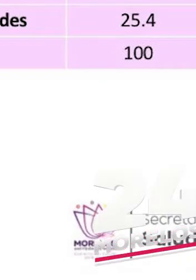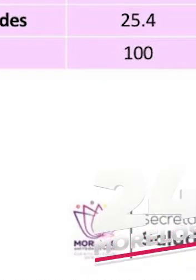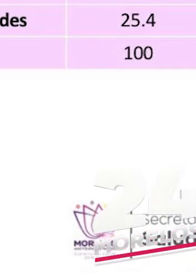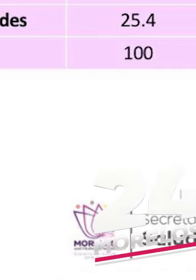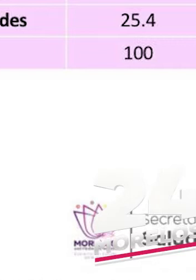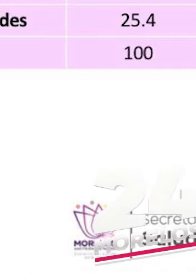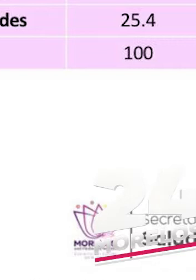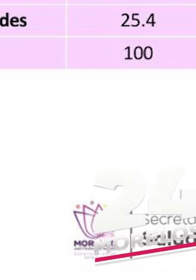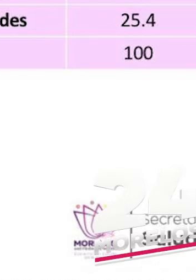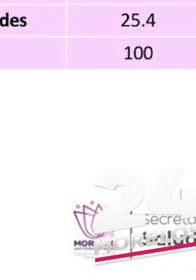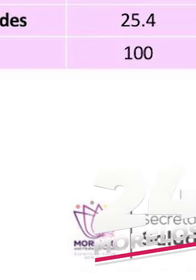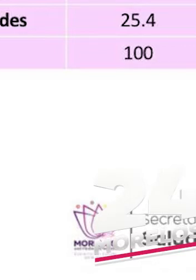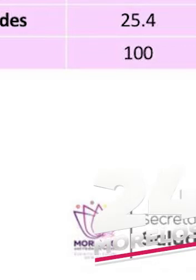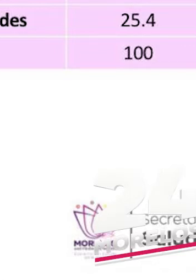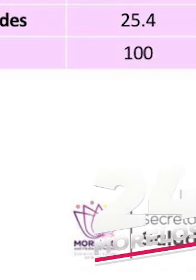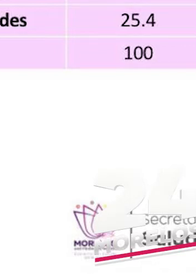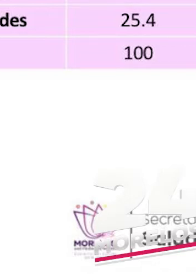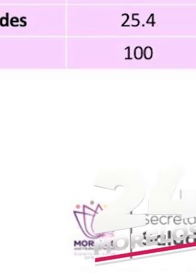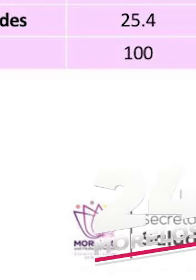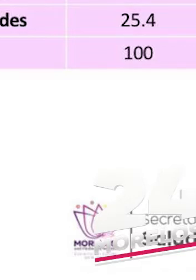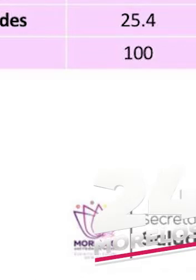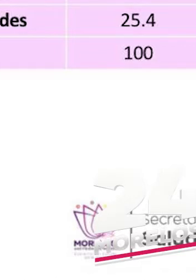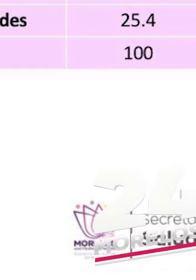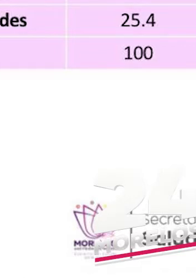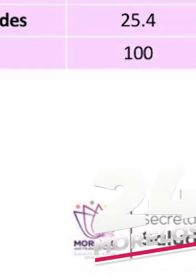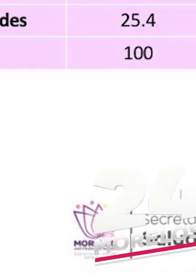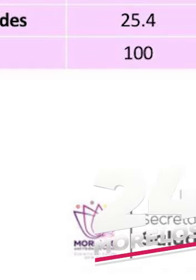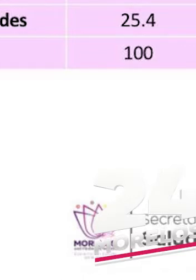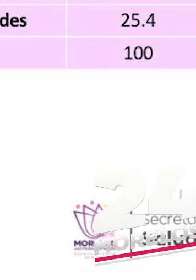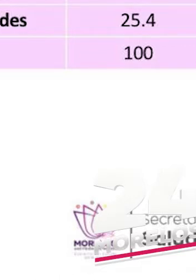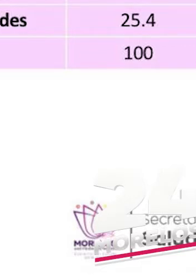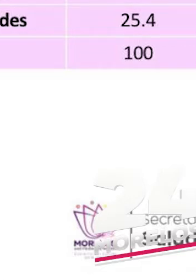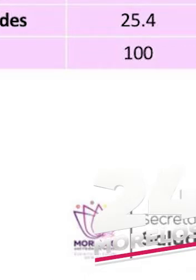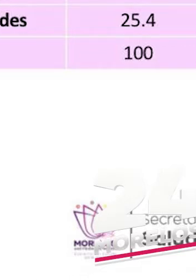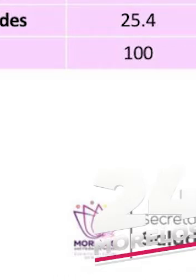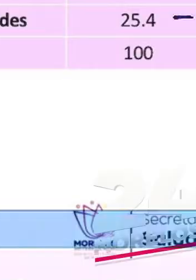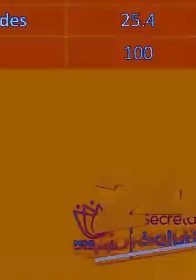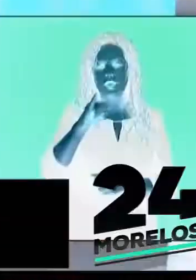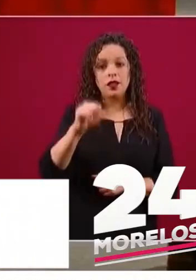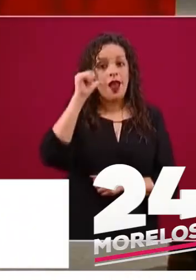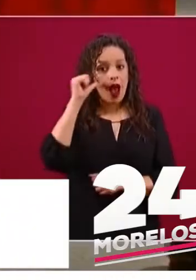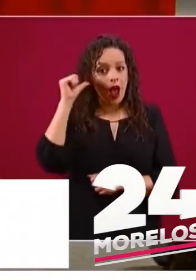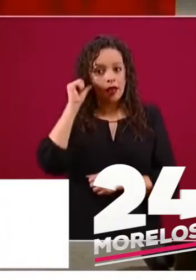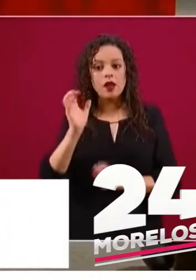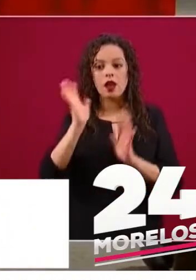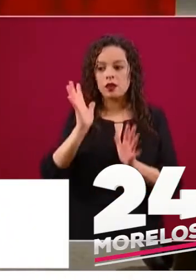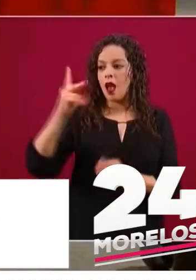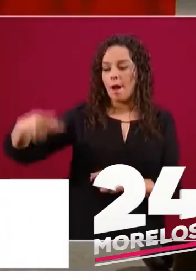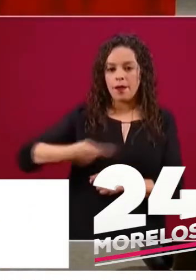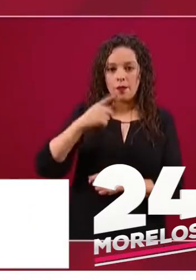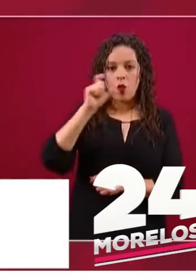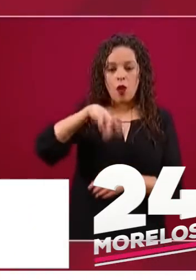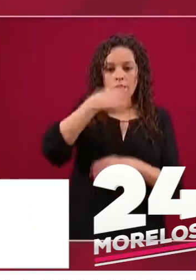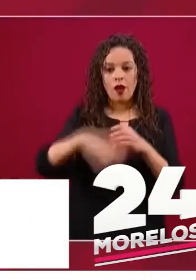presentaban una o más comorbilidades. Las más comunes son diabetes, hipertensión y obesidad. En el contexto